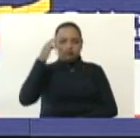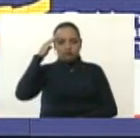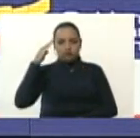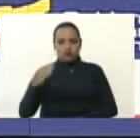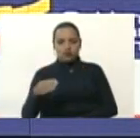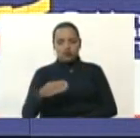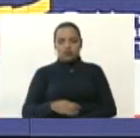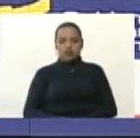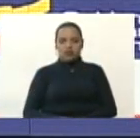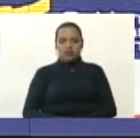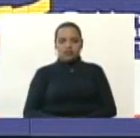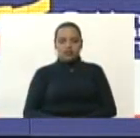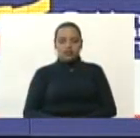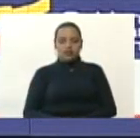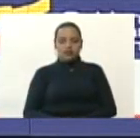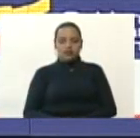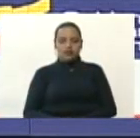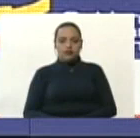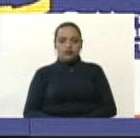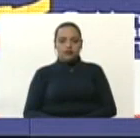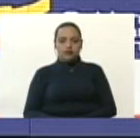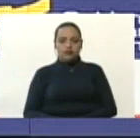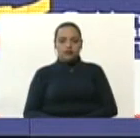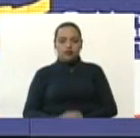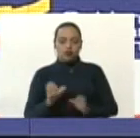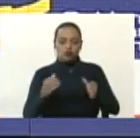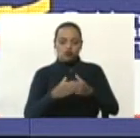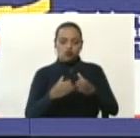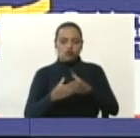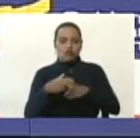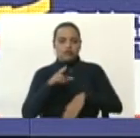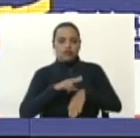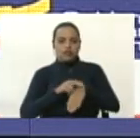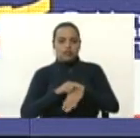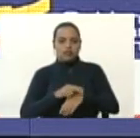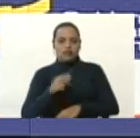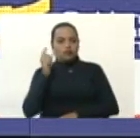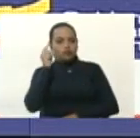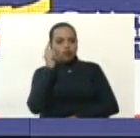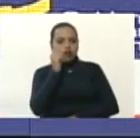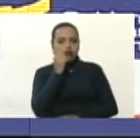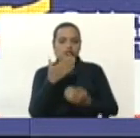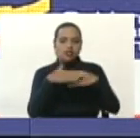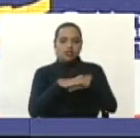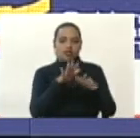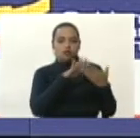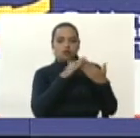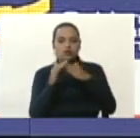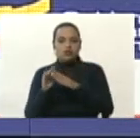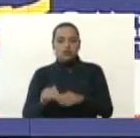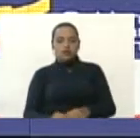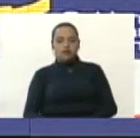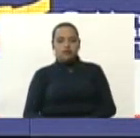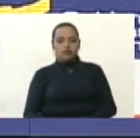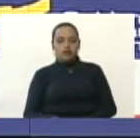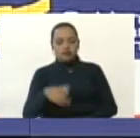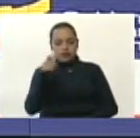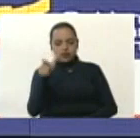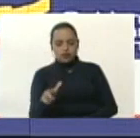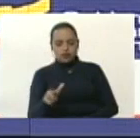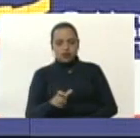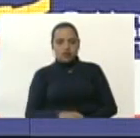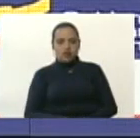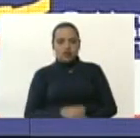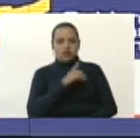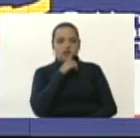Winder González Urdaneta, un grupo de médicos y médicas integrales comunitarias, un paciente